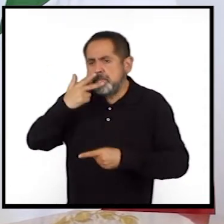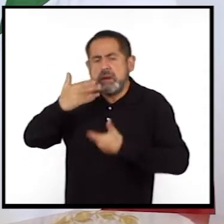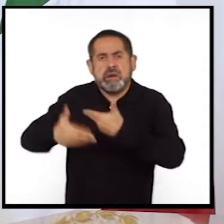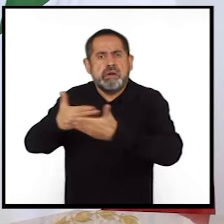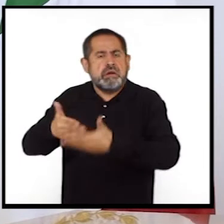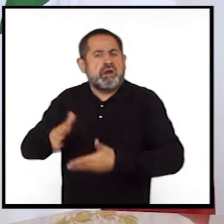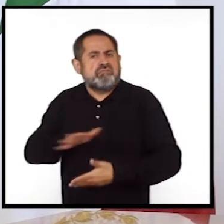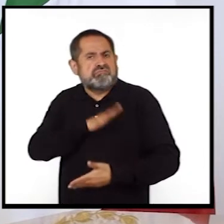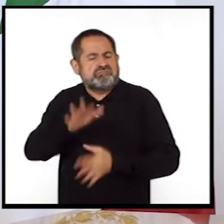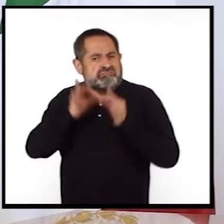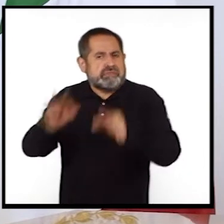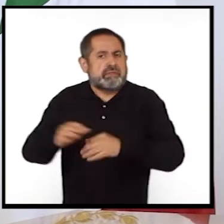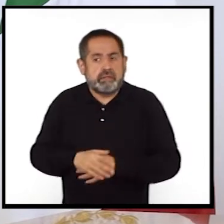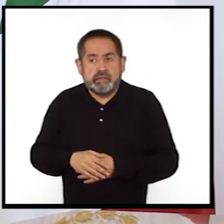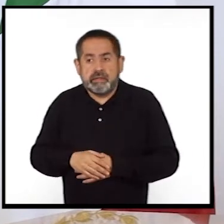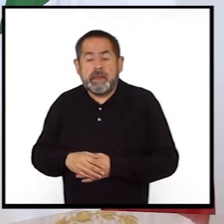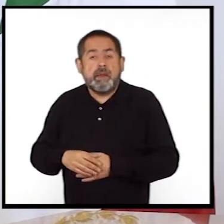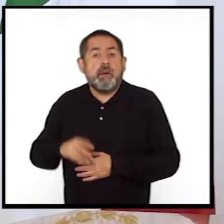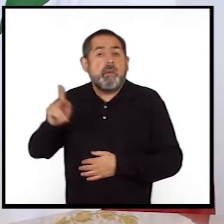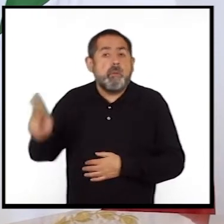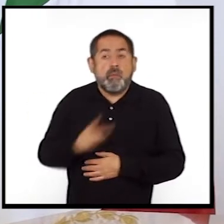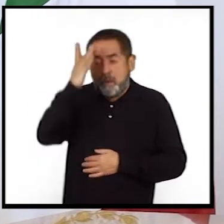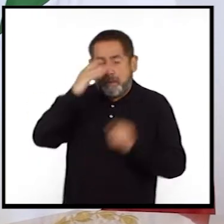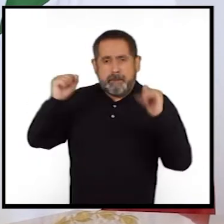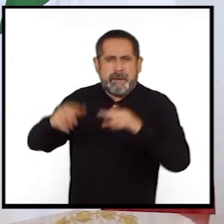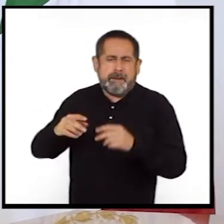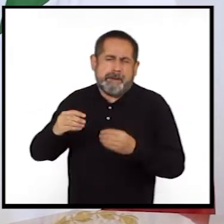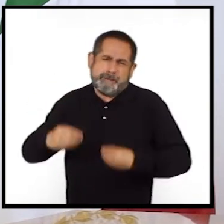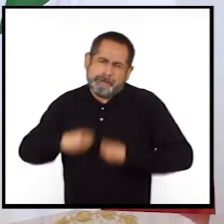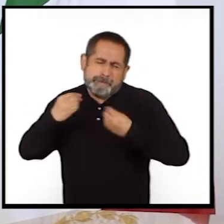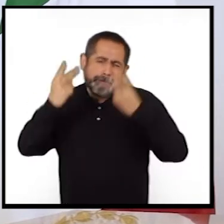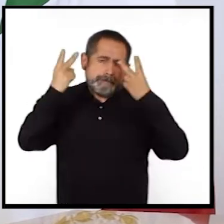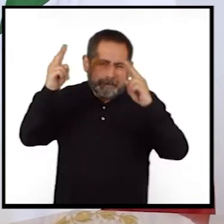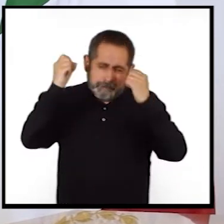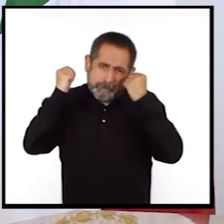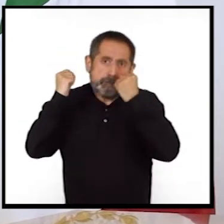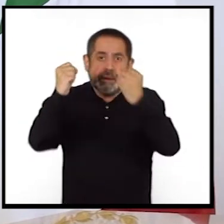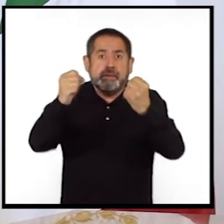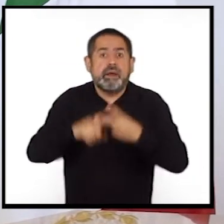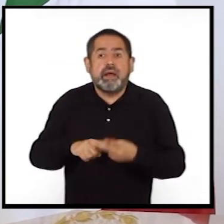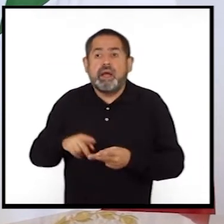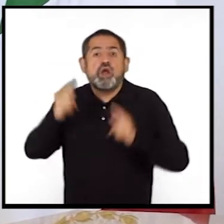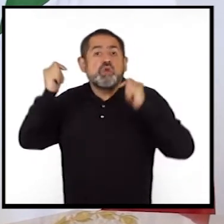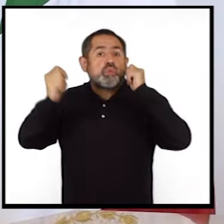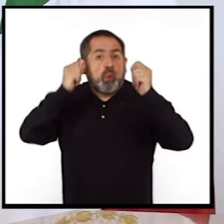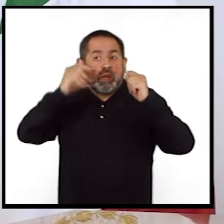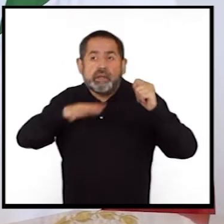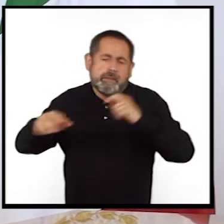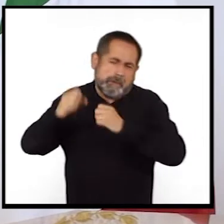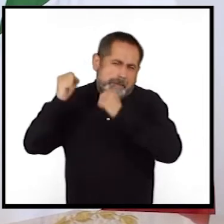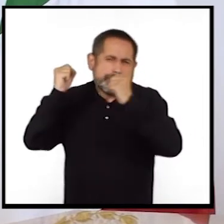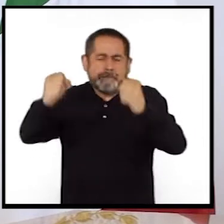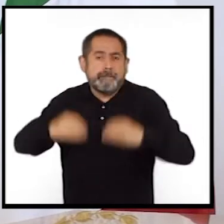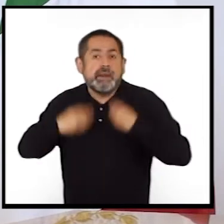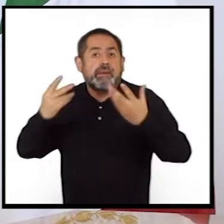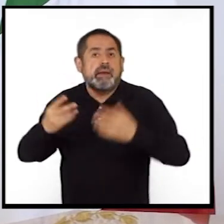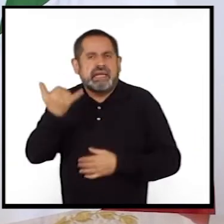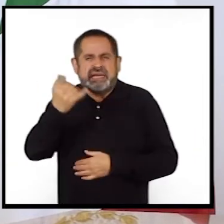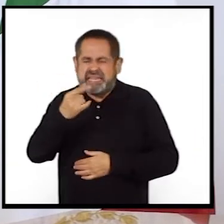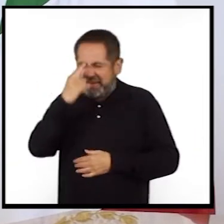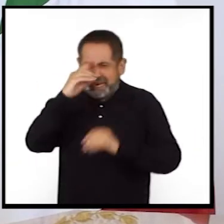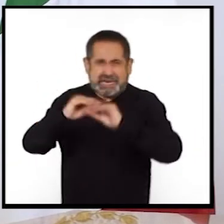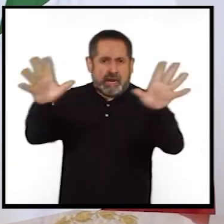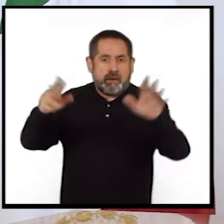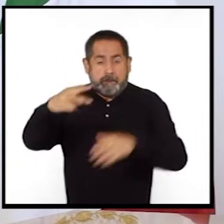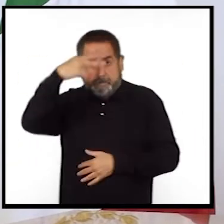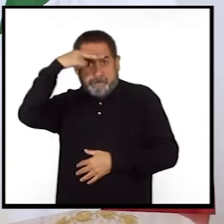vida de su gente. ¡Vivan los pueblos mágicos! ¡Viva el sector turístico! Y